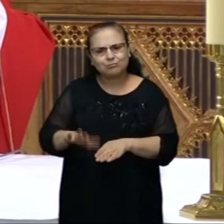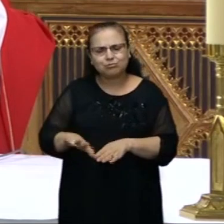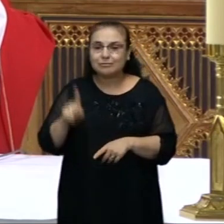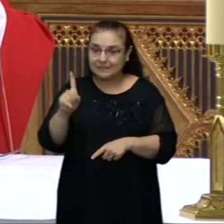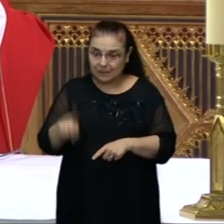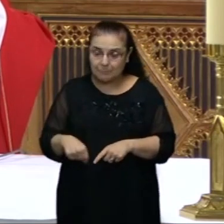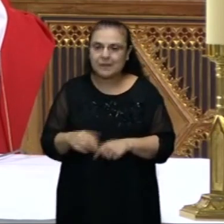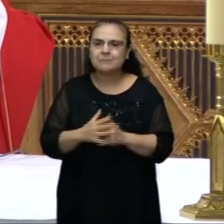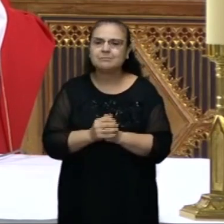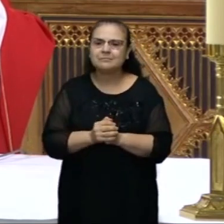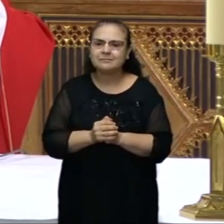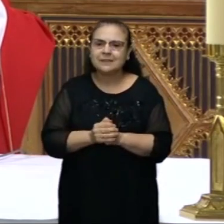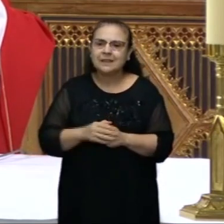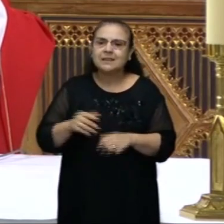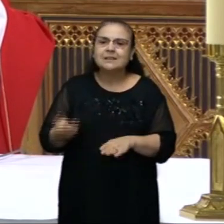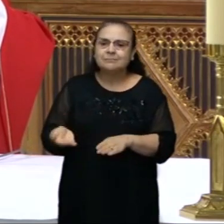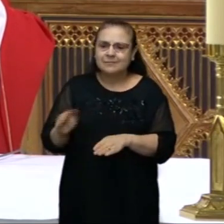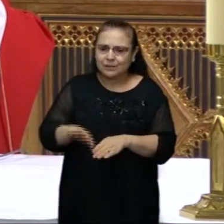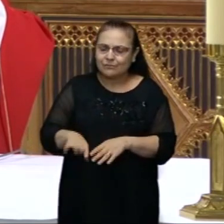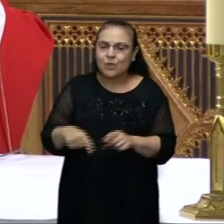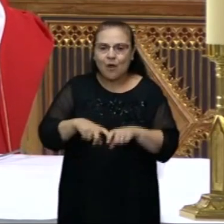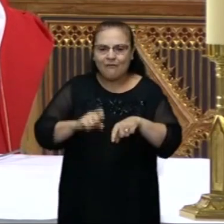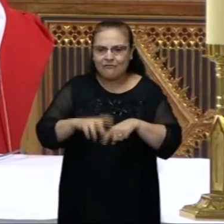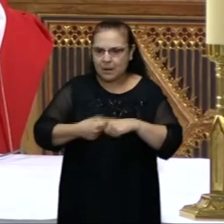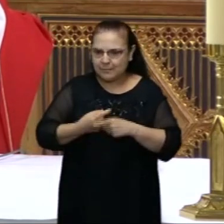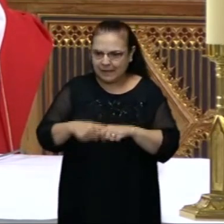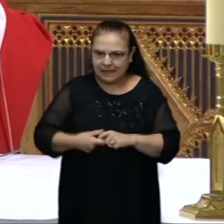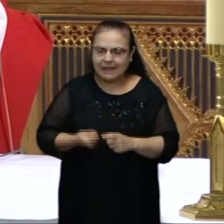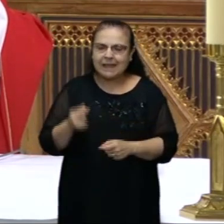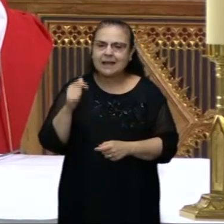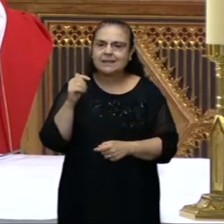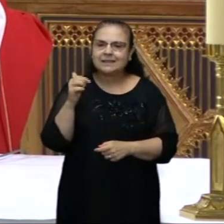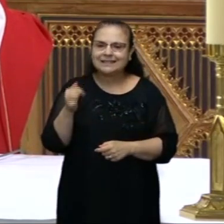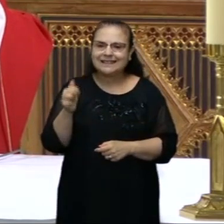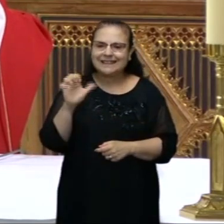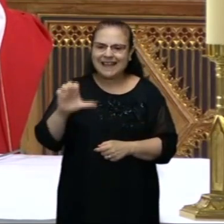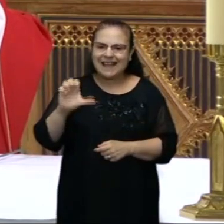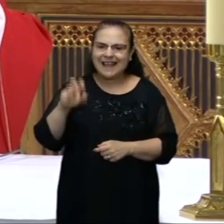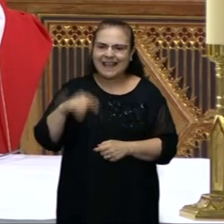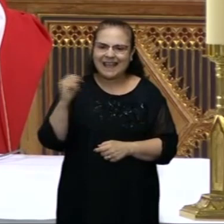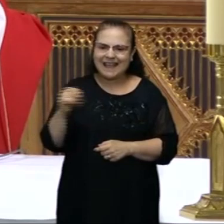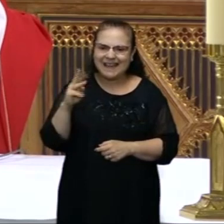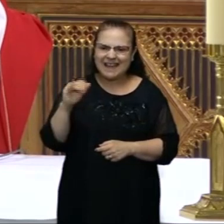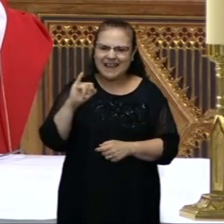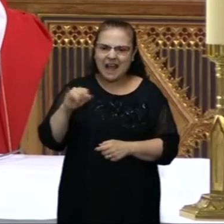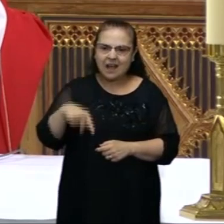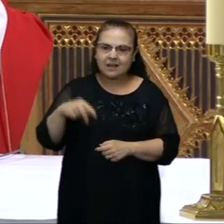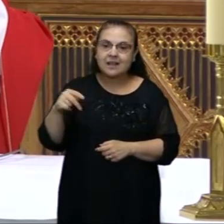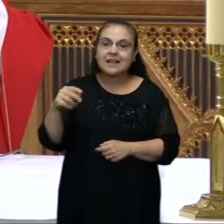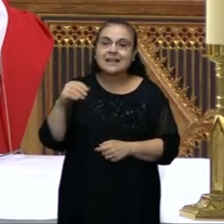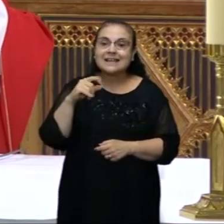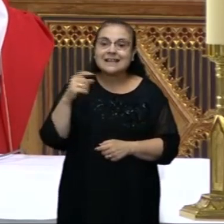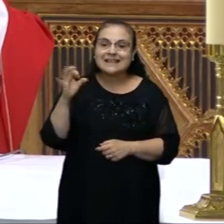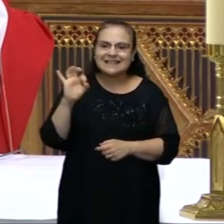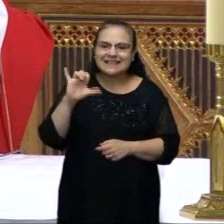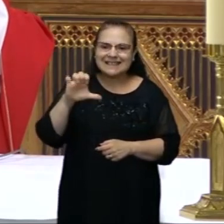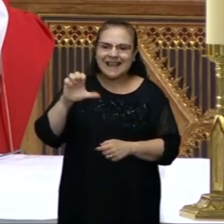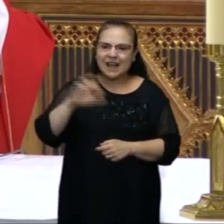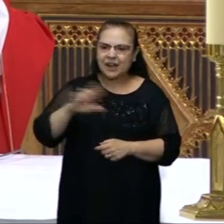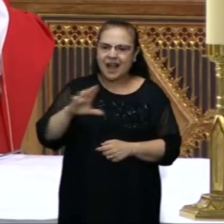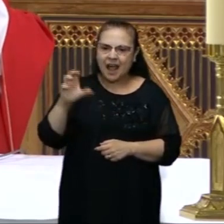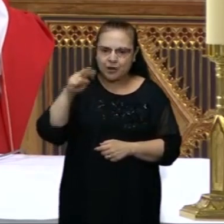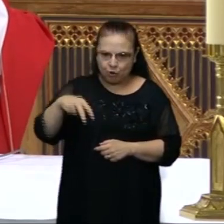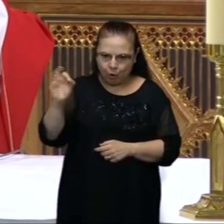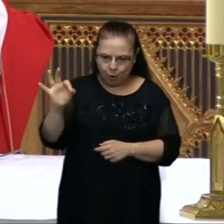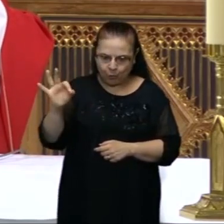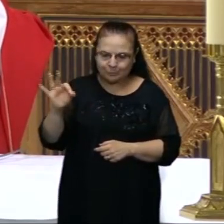y también difuntos de la familia Tejerina Serrano. A ellos y a cuantos murieron en